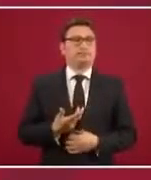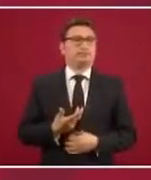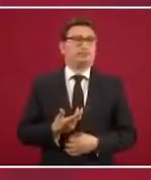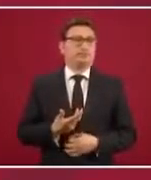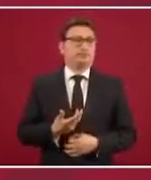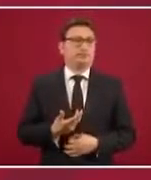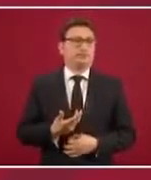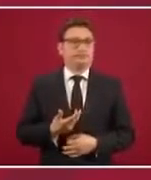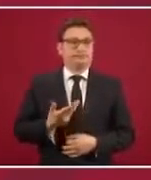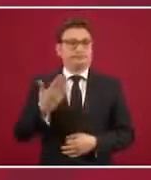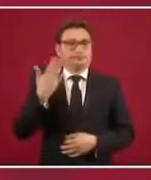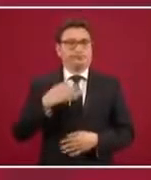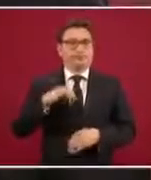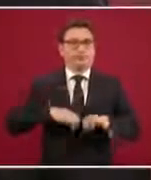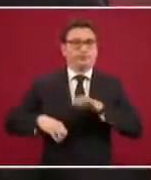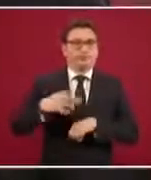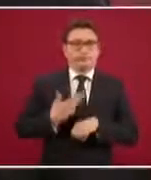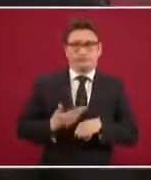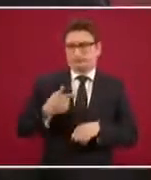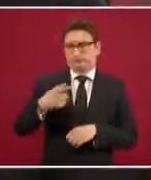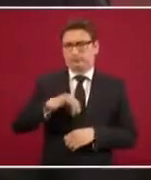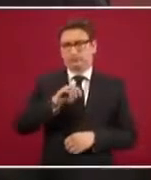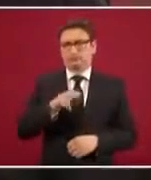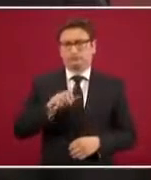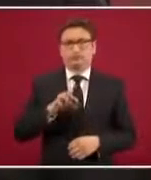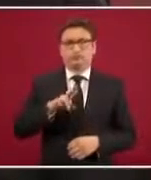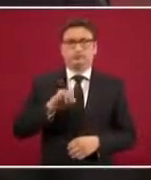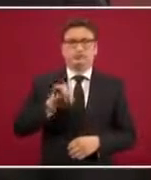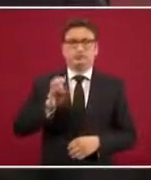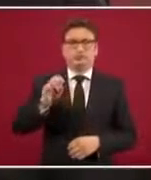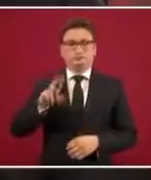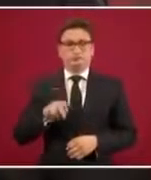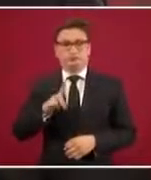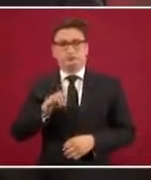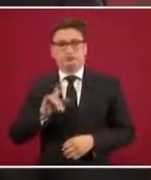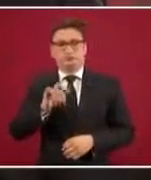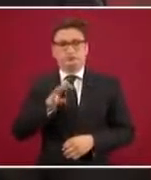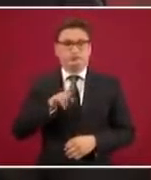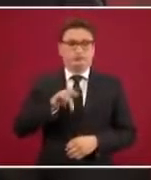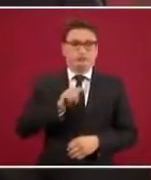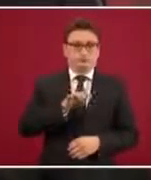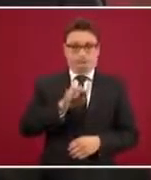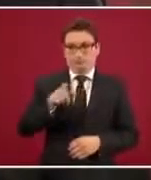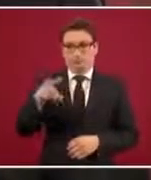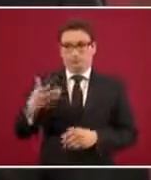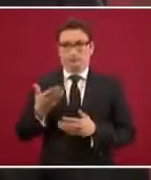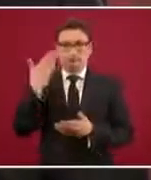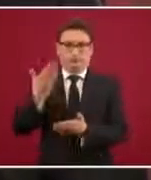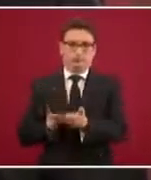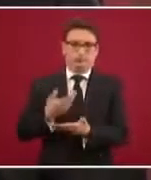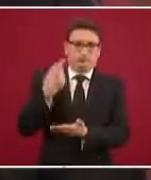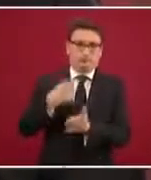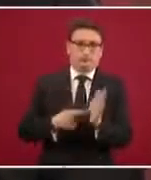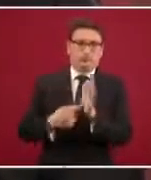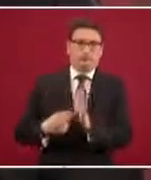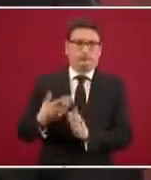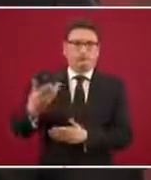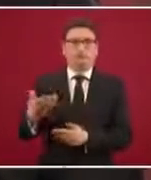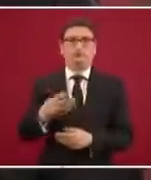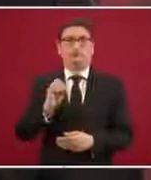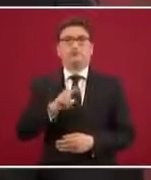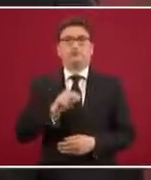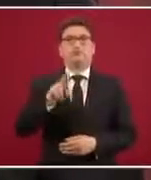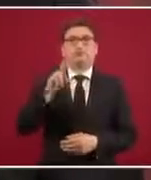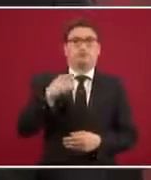nuestro embajador, Juan Ramón de la Fuente, presentó ya una propuesta en la